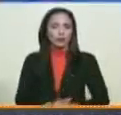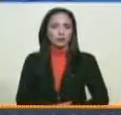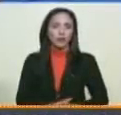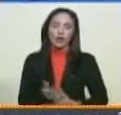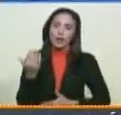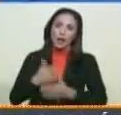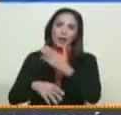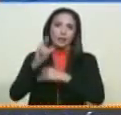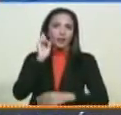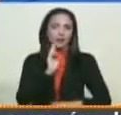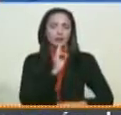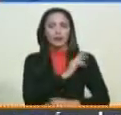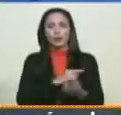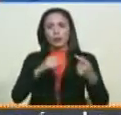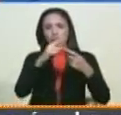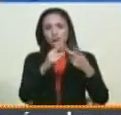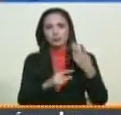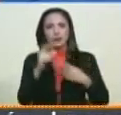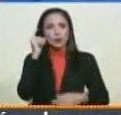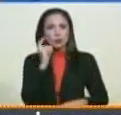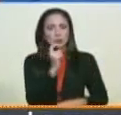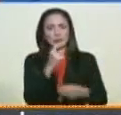nuestros libertadores.